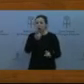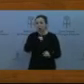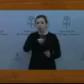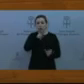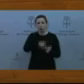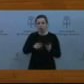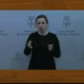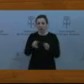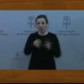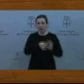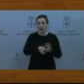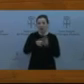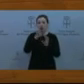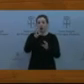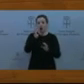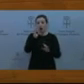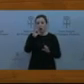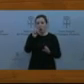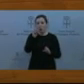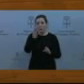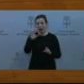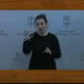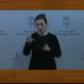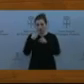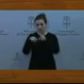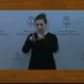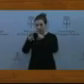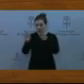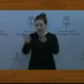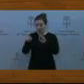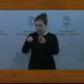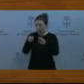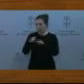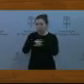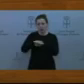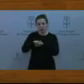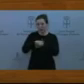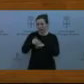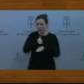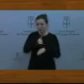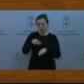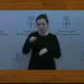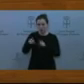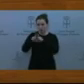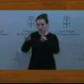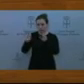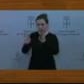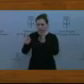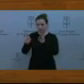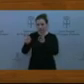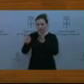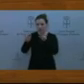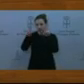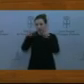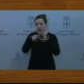ha sido, es y será fundamental el papel que ha jugado en materia de control de la producción